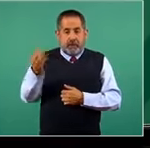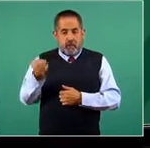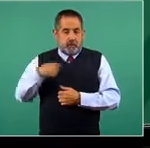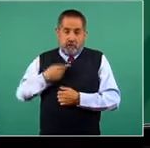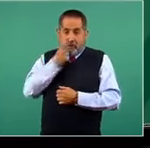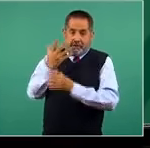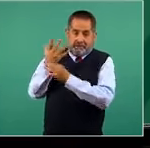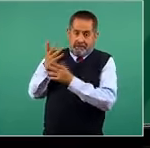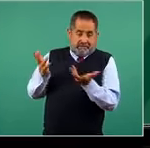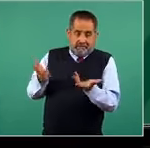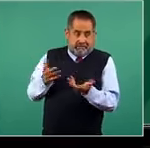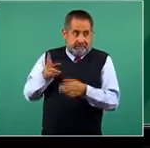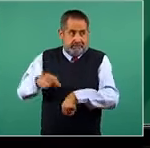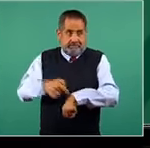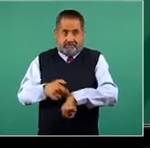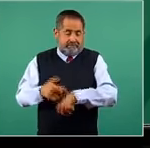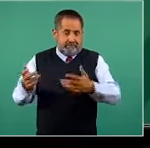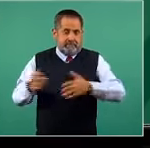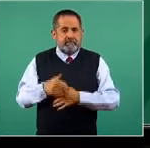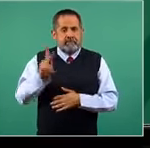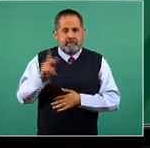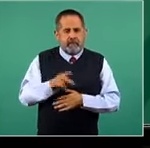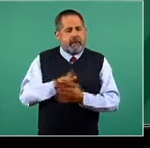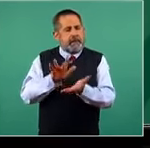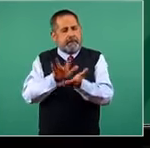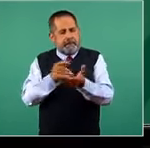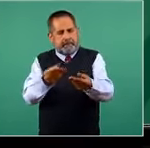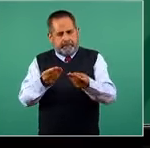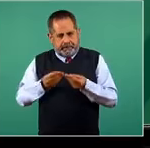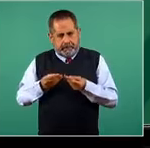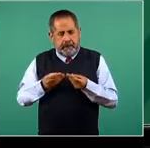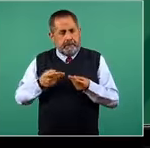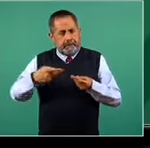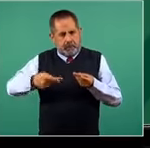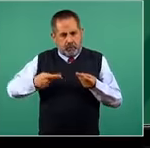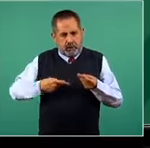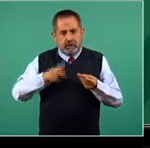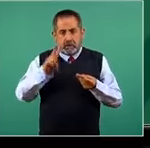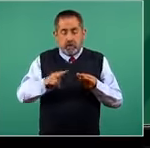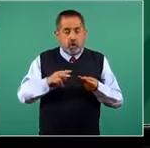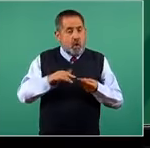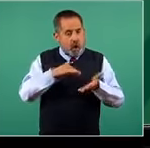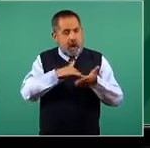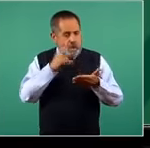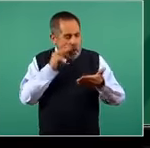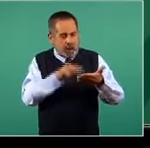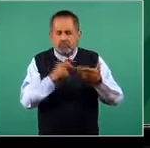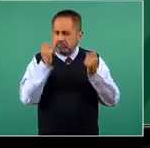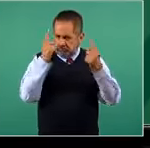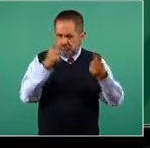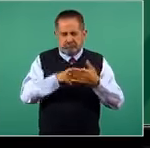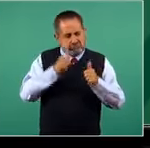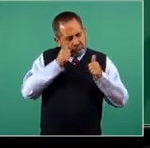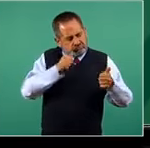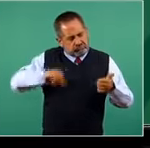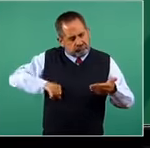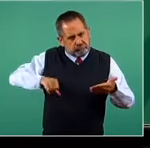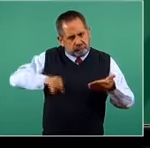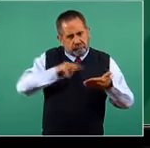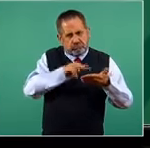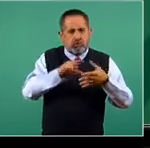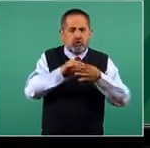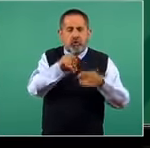diga, sino es algo que es real. Pero tomo nota de sus preguntas, se las agradezco. Leí con atención su artículo, donde pareciera